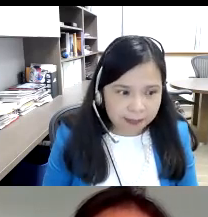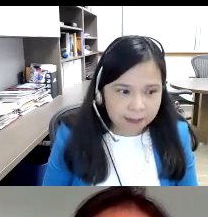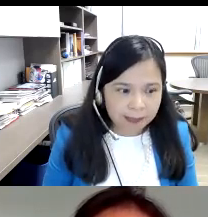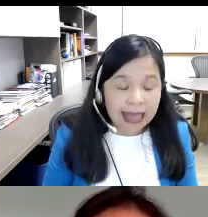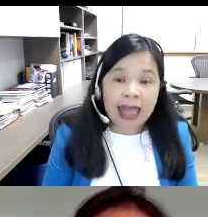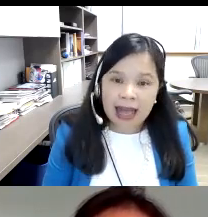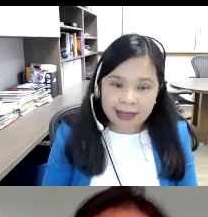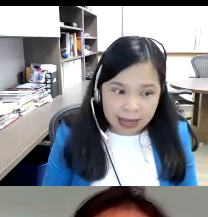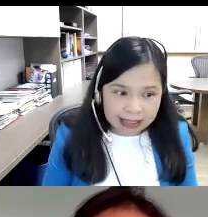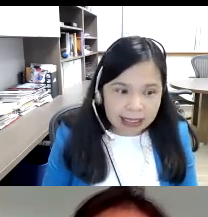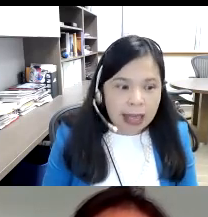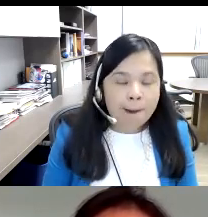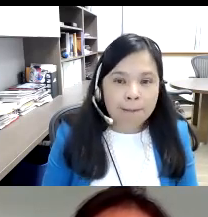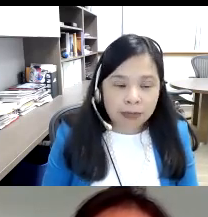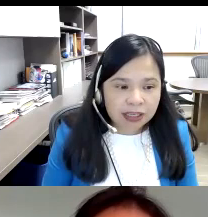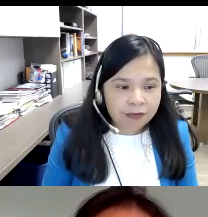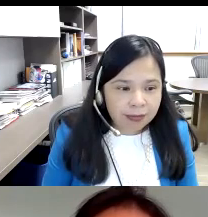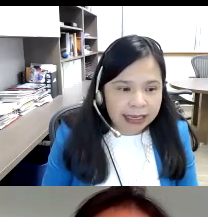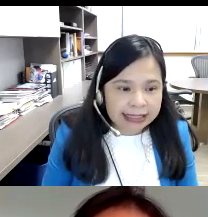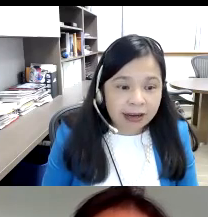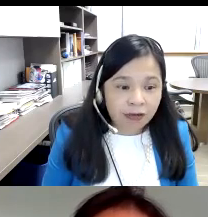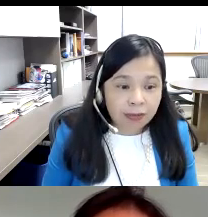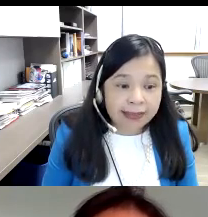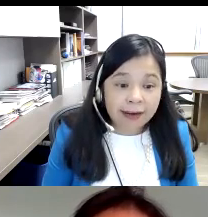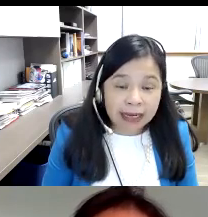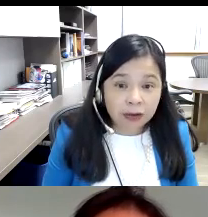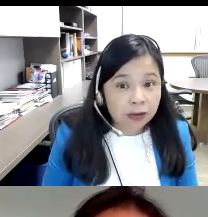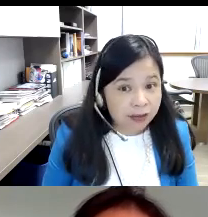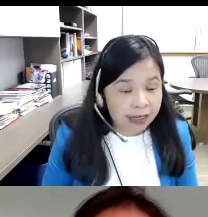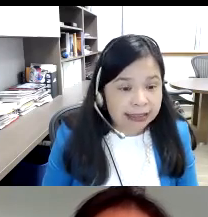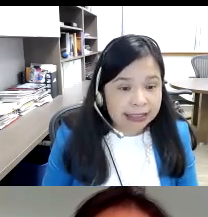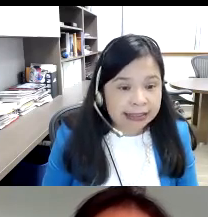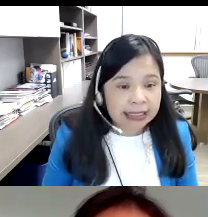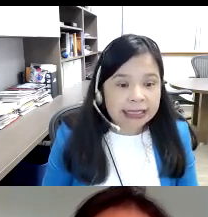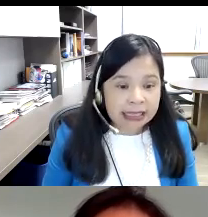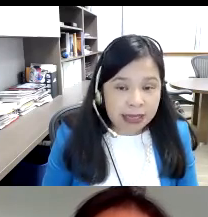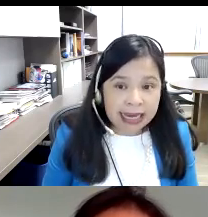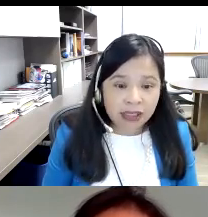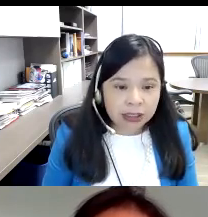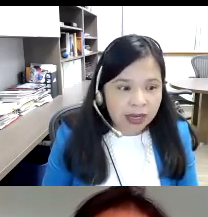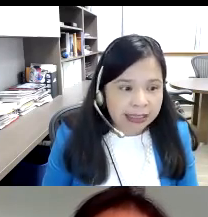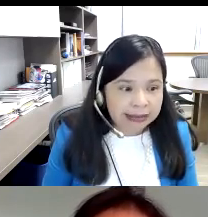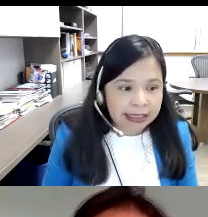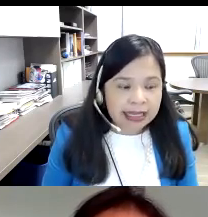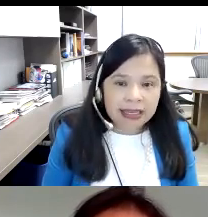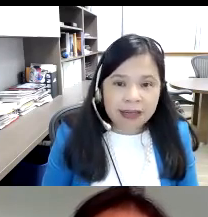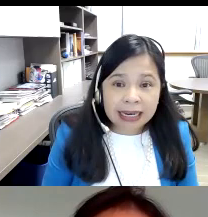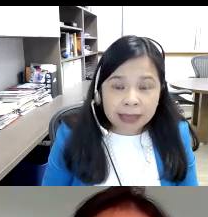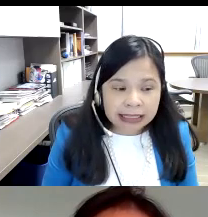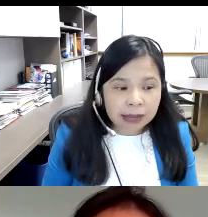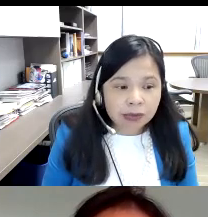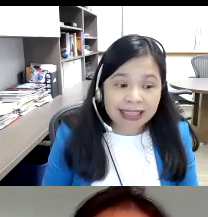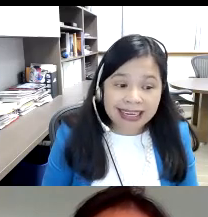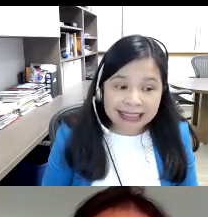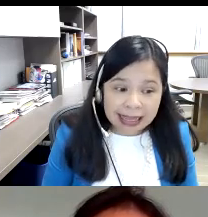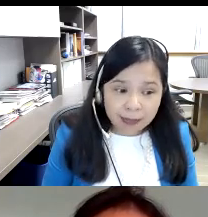cubrir. Además, vamos a informarles de la forma de trabajo de los diferentes seminarios virtuales y